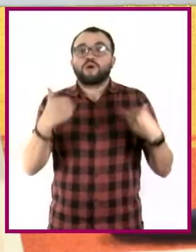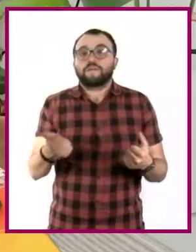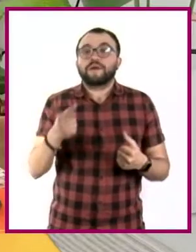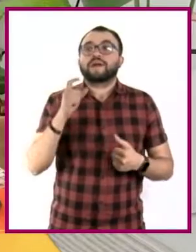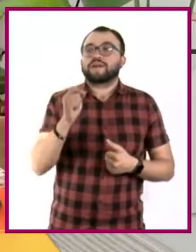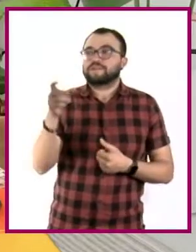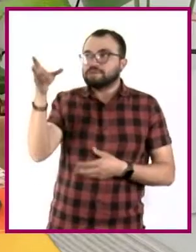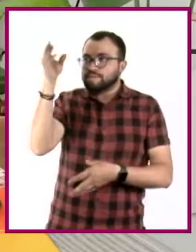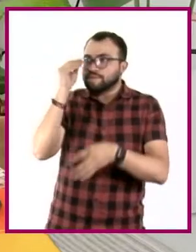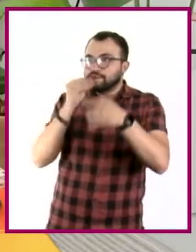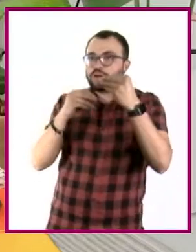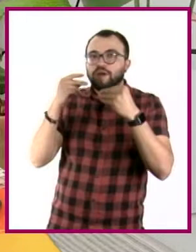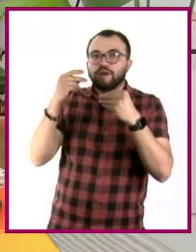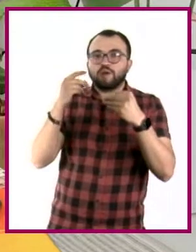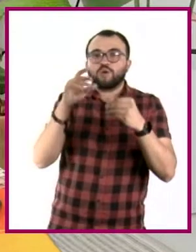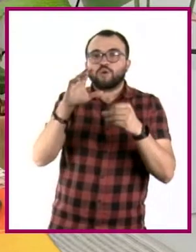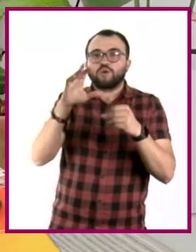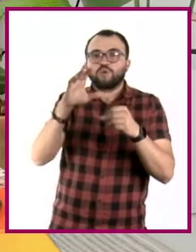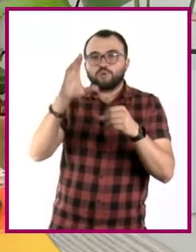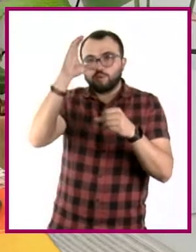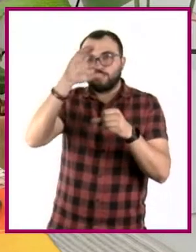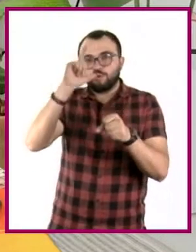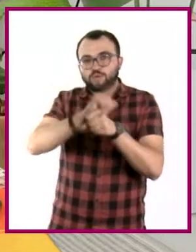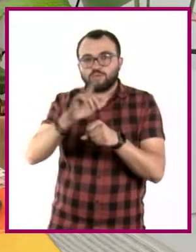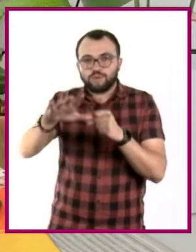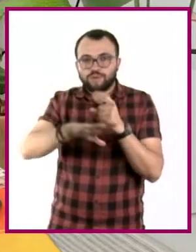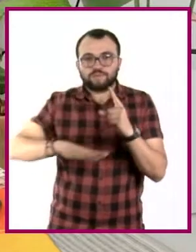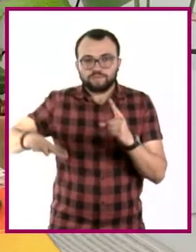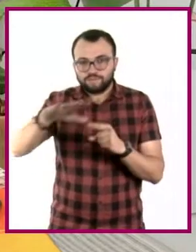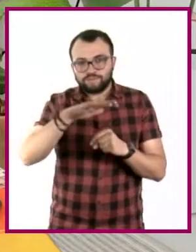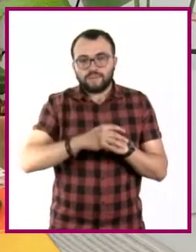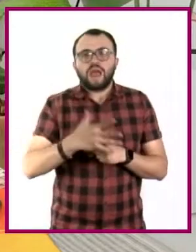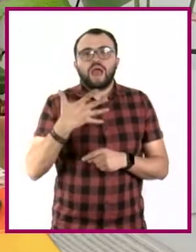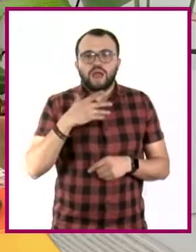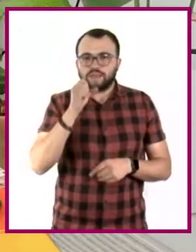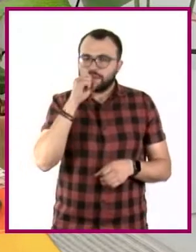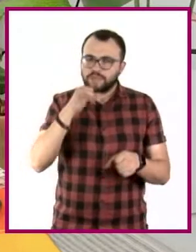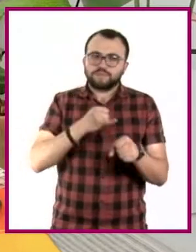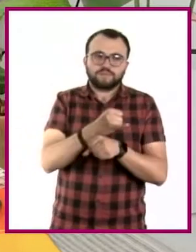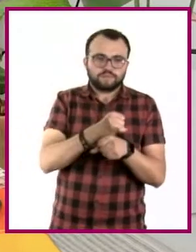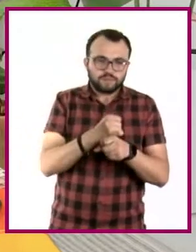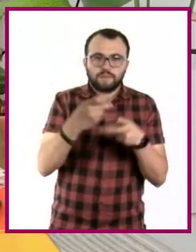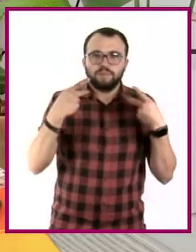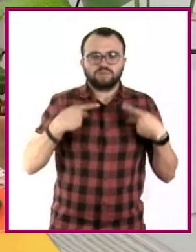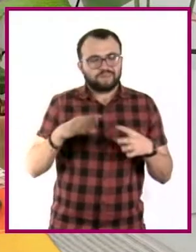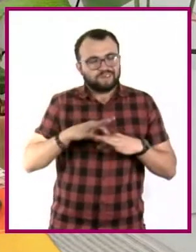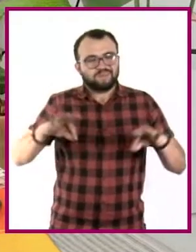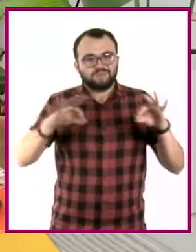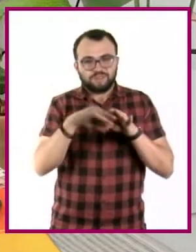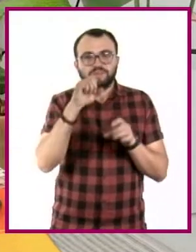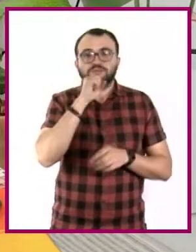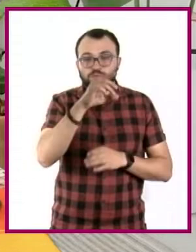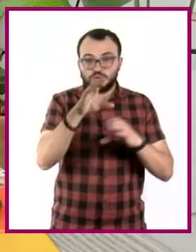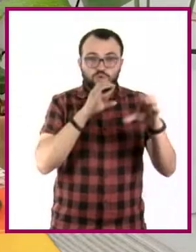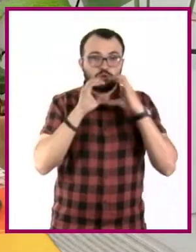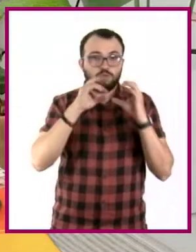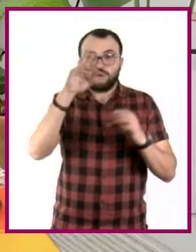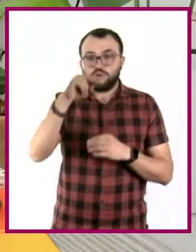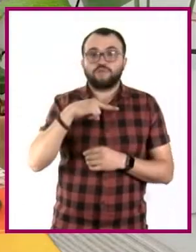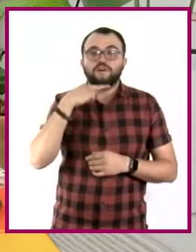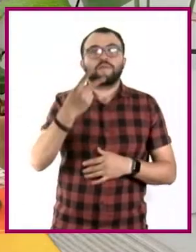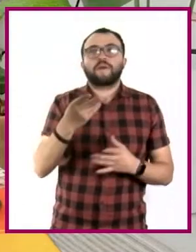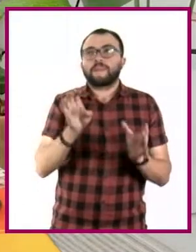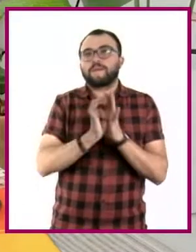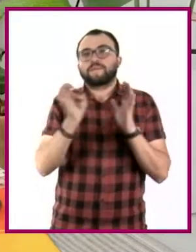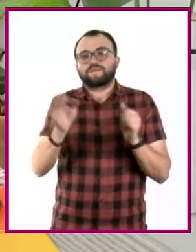cultura. Recientemente ha habido igual investigadores muy importantes en el área de la comunicación no verbal,